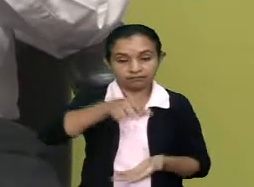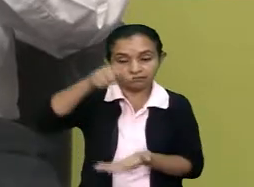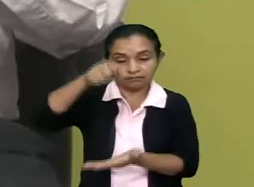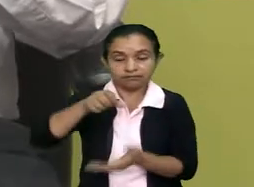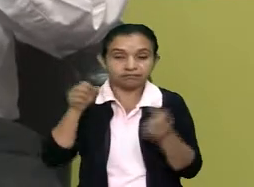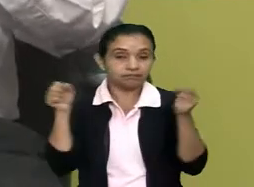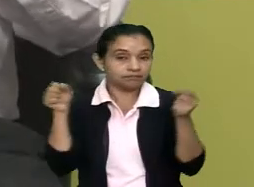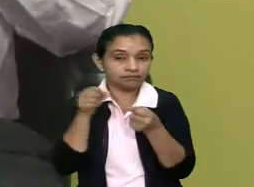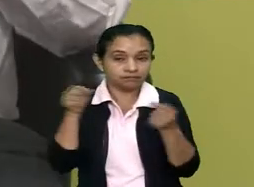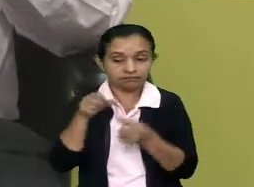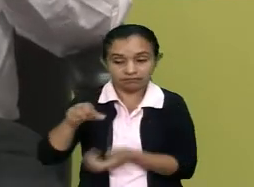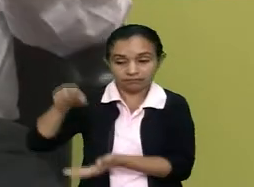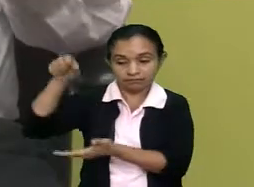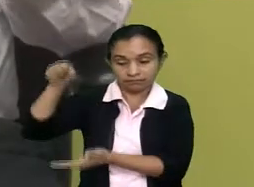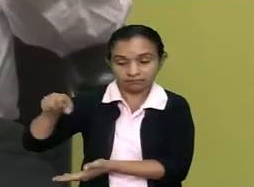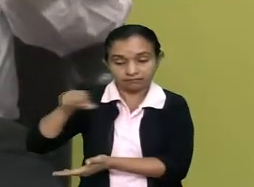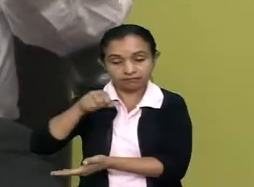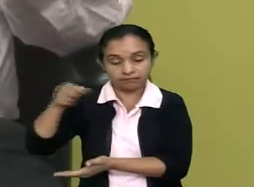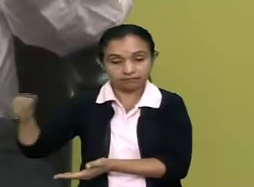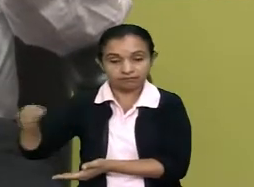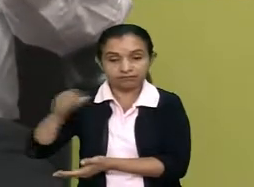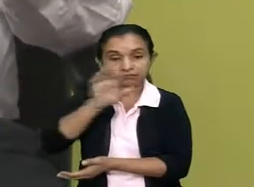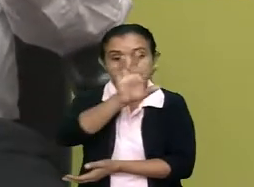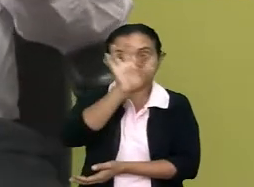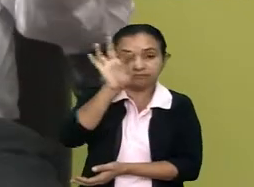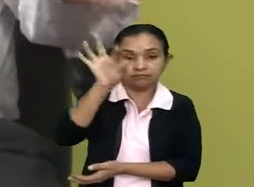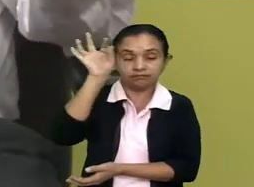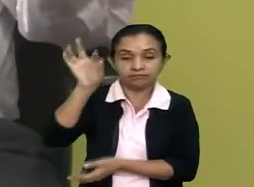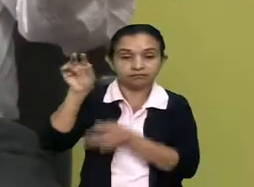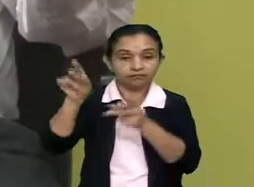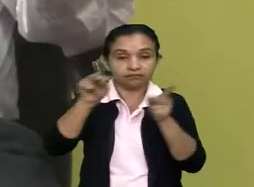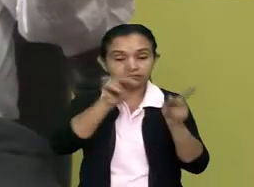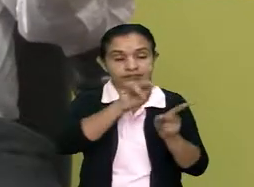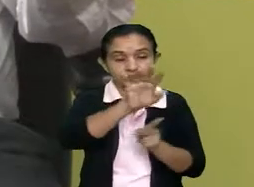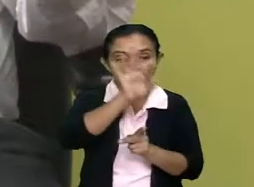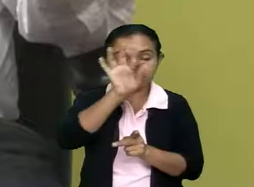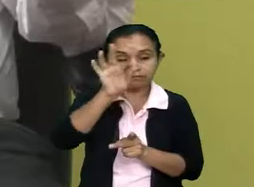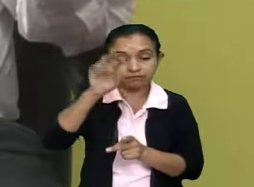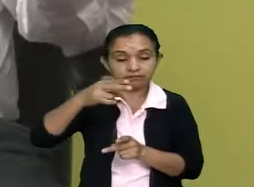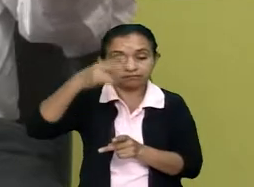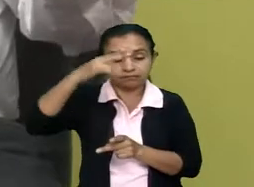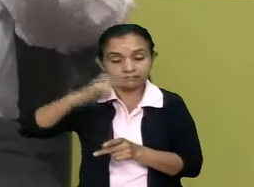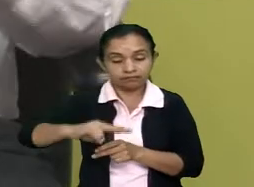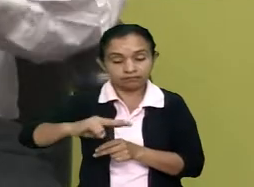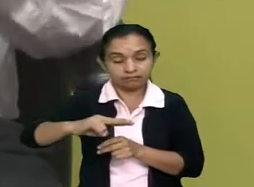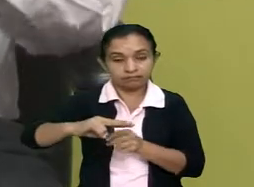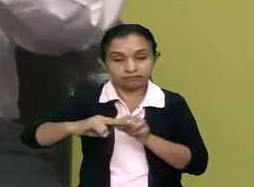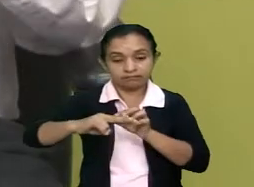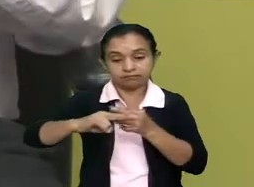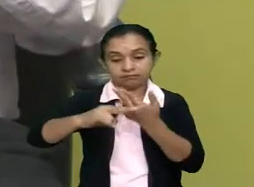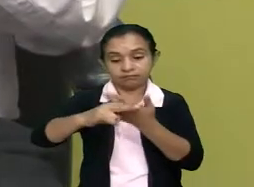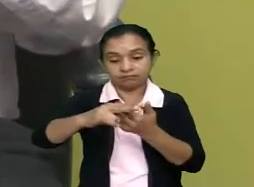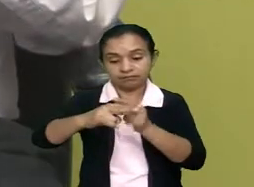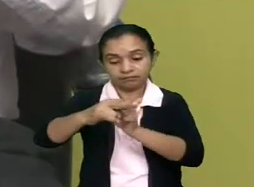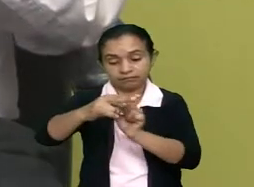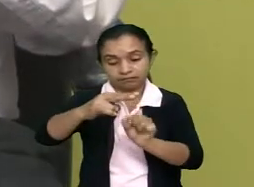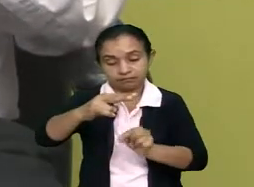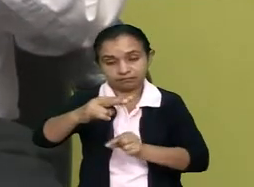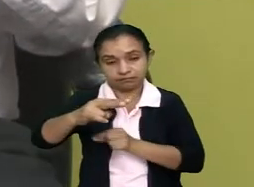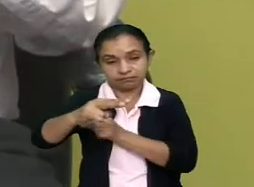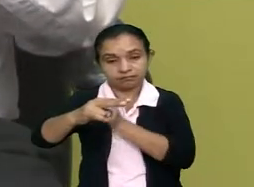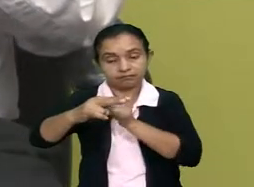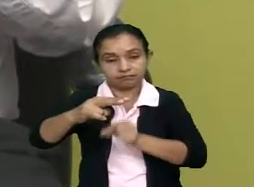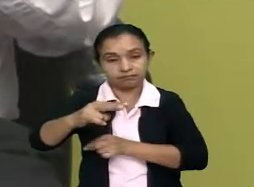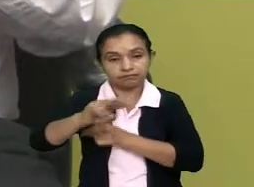hacemos ahí la selección de los donantes se selecciona primero el donante del si está apto para donar y hacemos la donación también la extracción de sangre